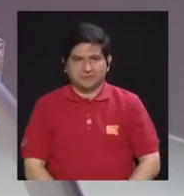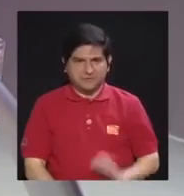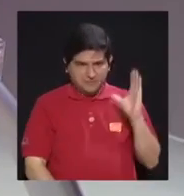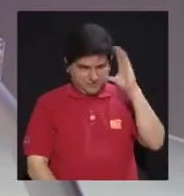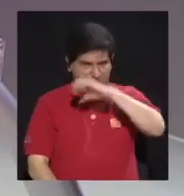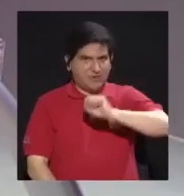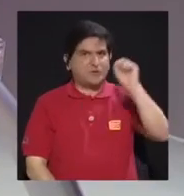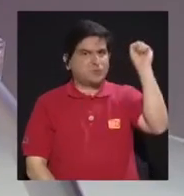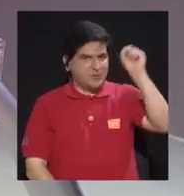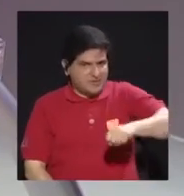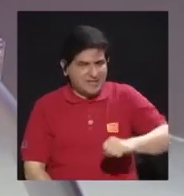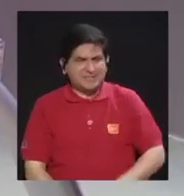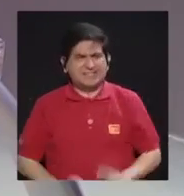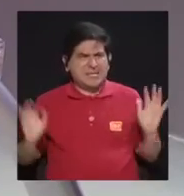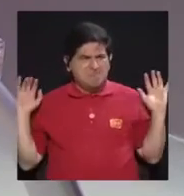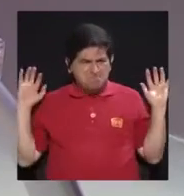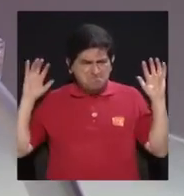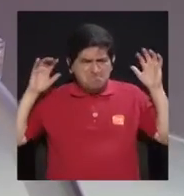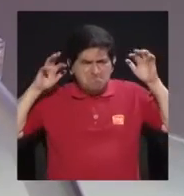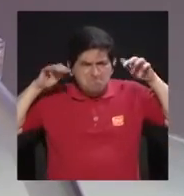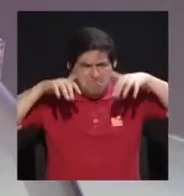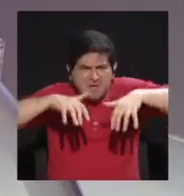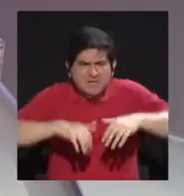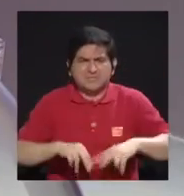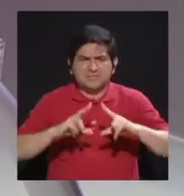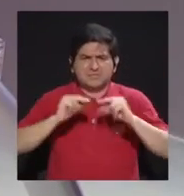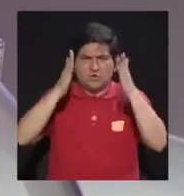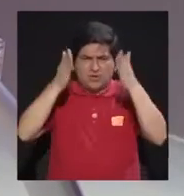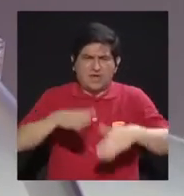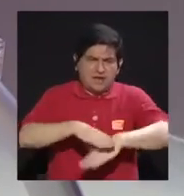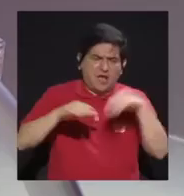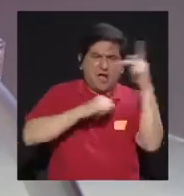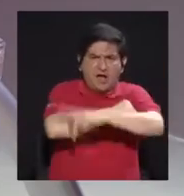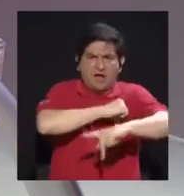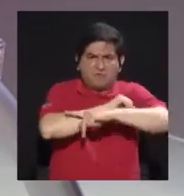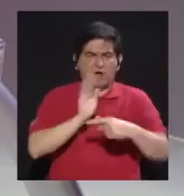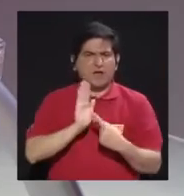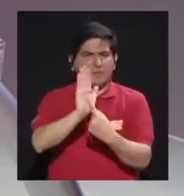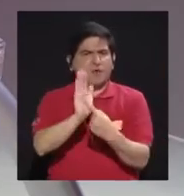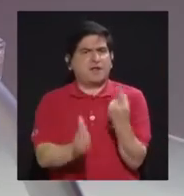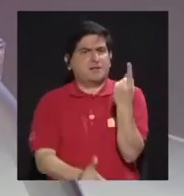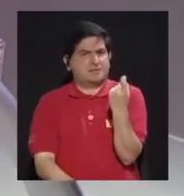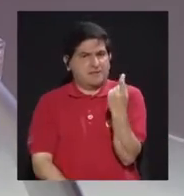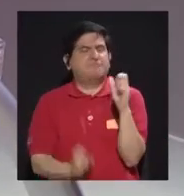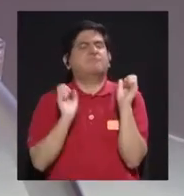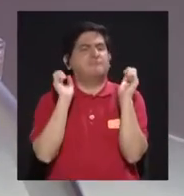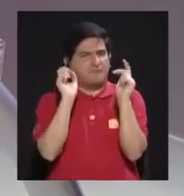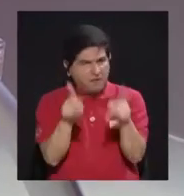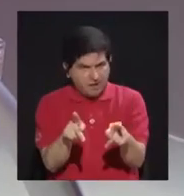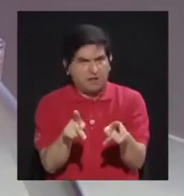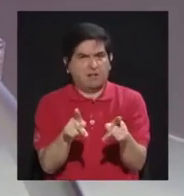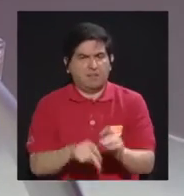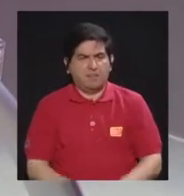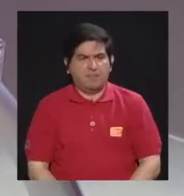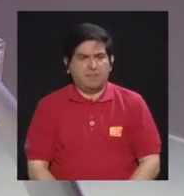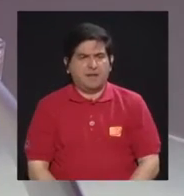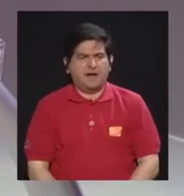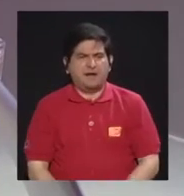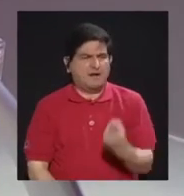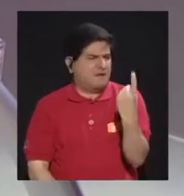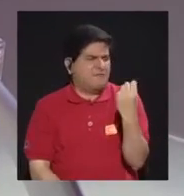que la migración de nicaragüenses al exterior te denota la ausencia de oportunidades, un